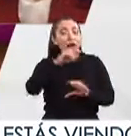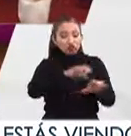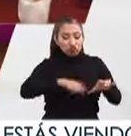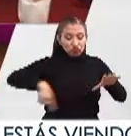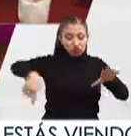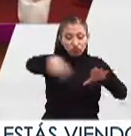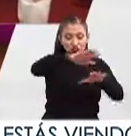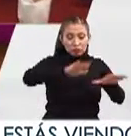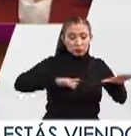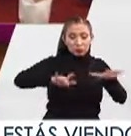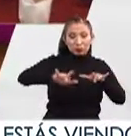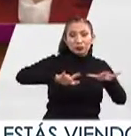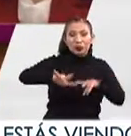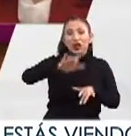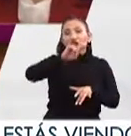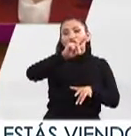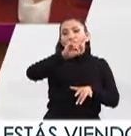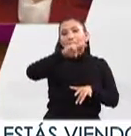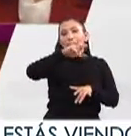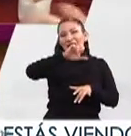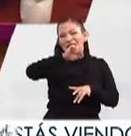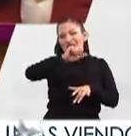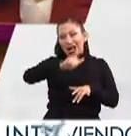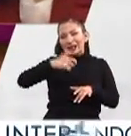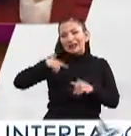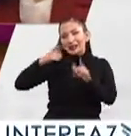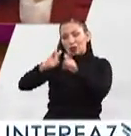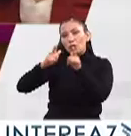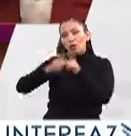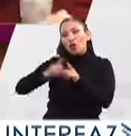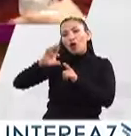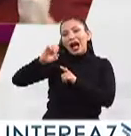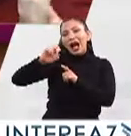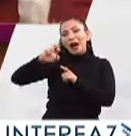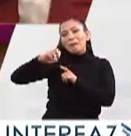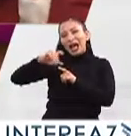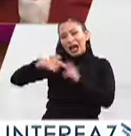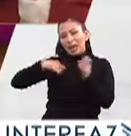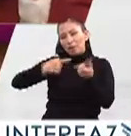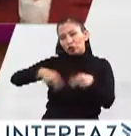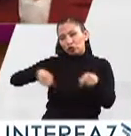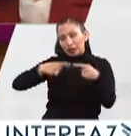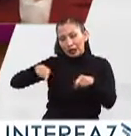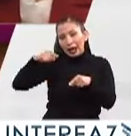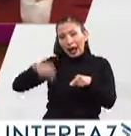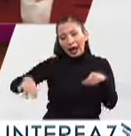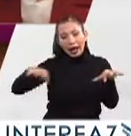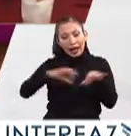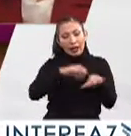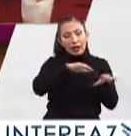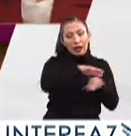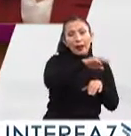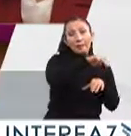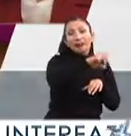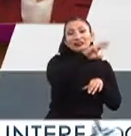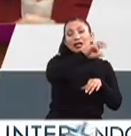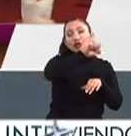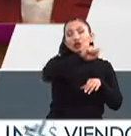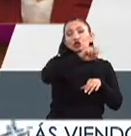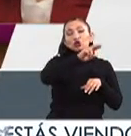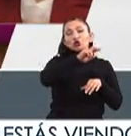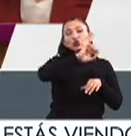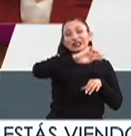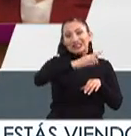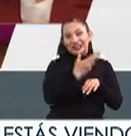tornamesas y orquesta de cámara, que es escrito por Gabriel Prokofiev y tocado en las tornamesas por Mr. Switch, pero también lo